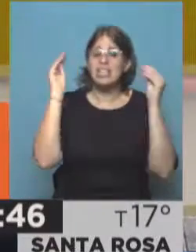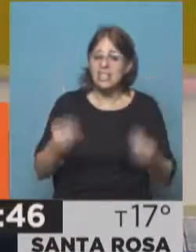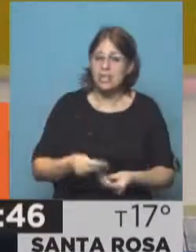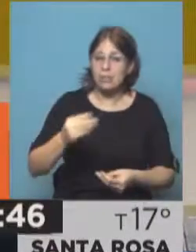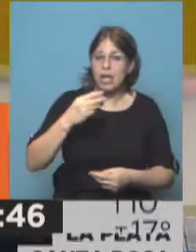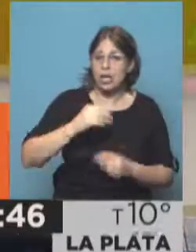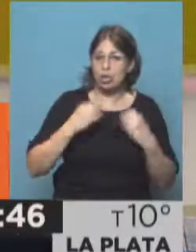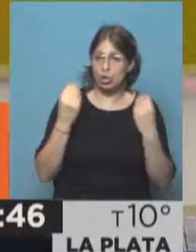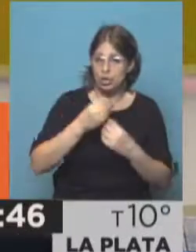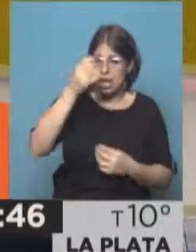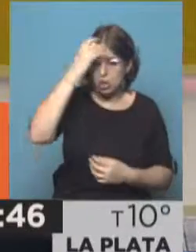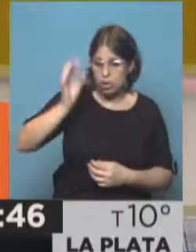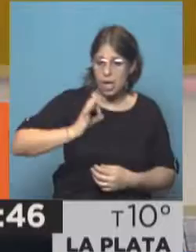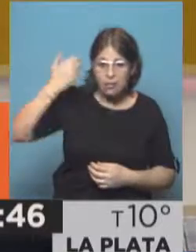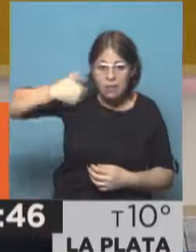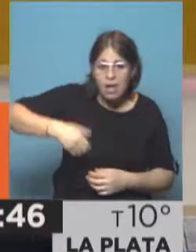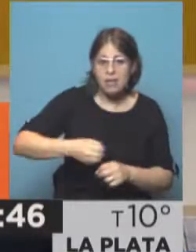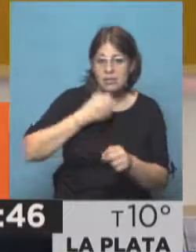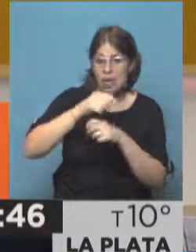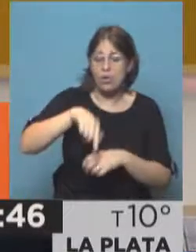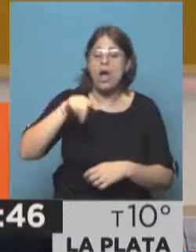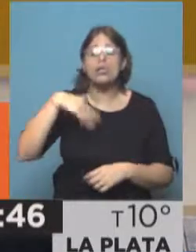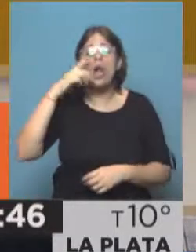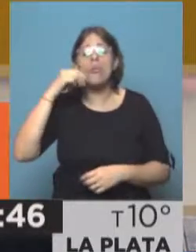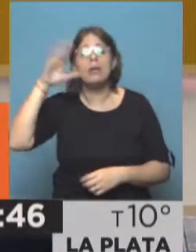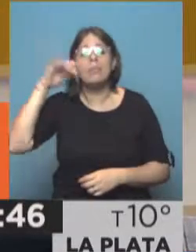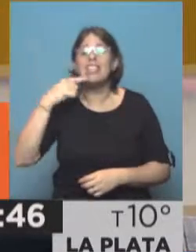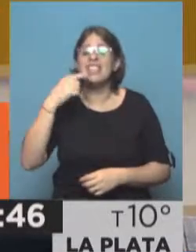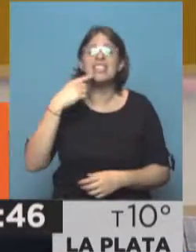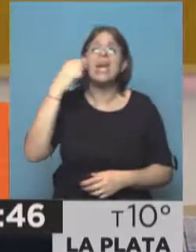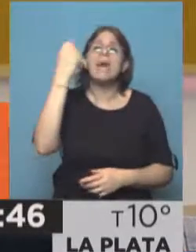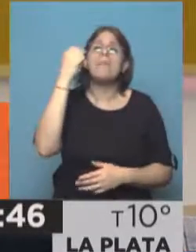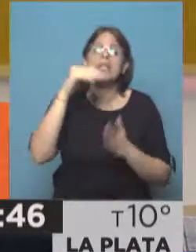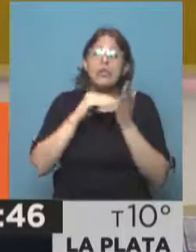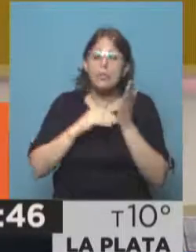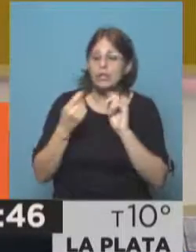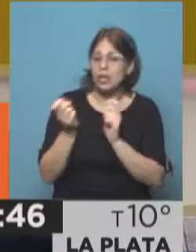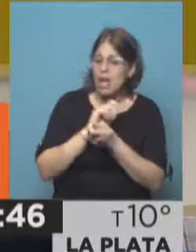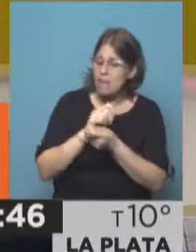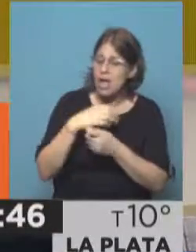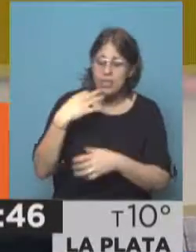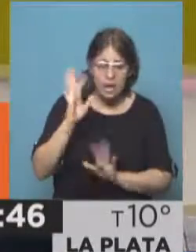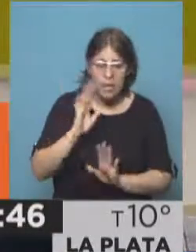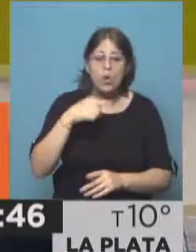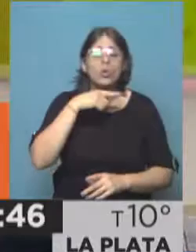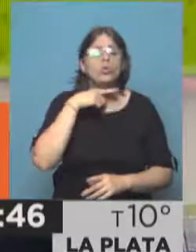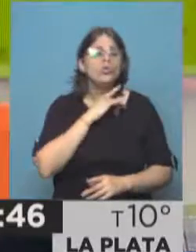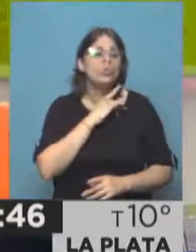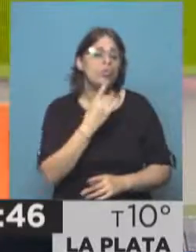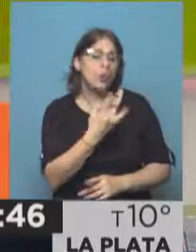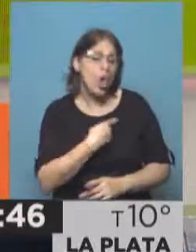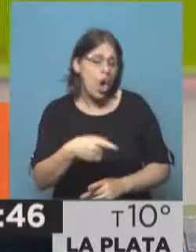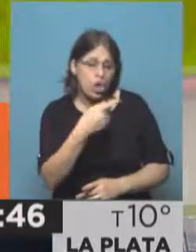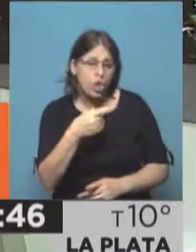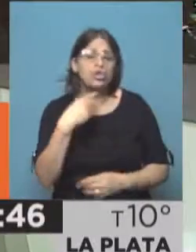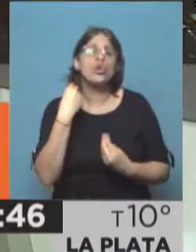lo que ha crecido. Ahora, cuando él habla, Armando Pérez, de que tienen que cambiar los presupuestos. ¿Ustedes lo hicieron, lo hacen? Al no tener diálogo,